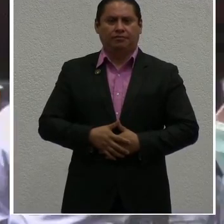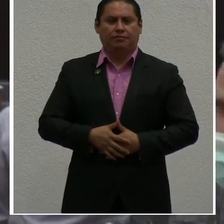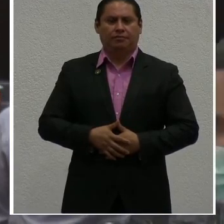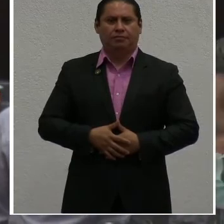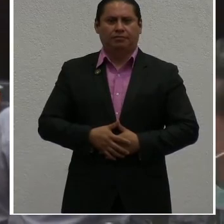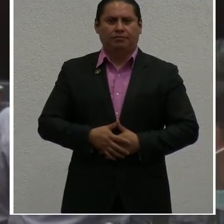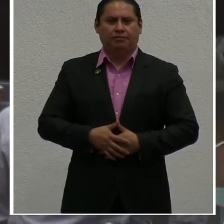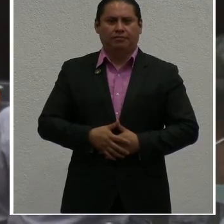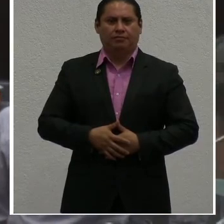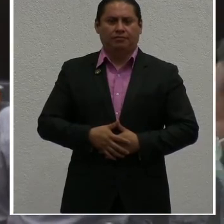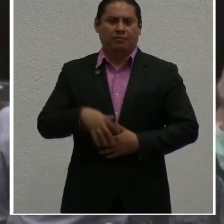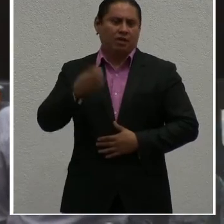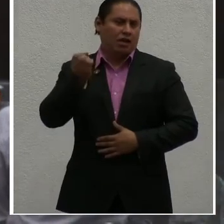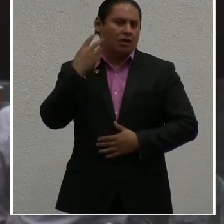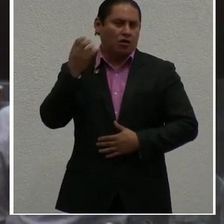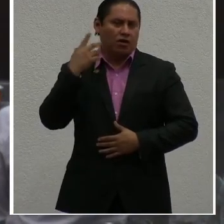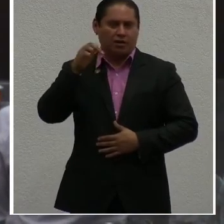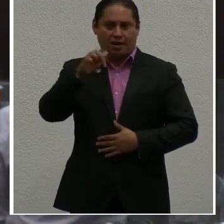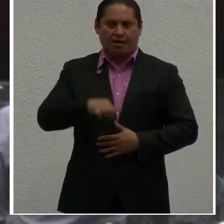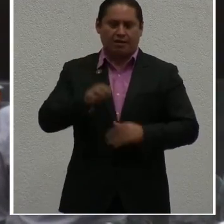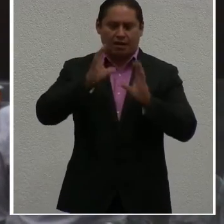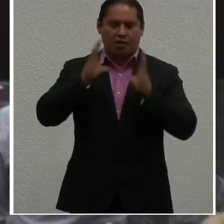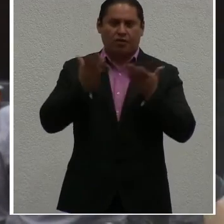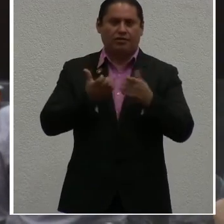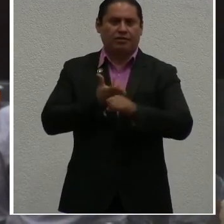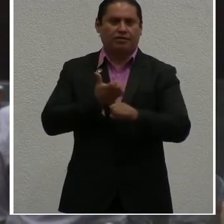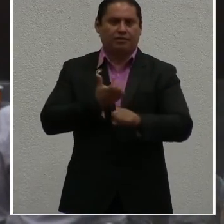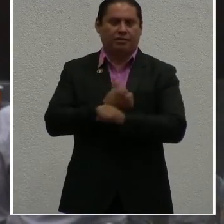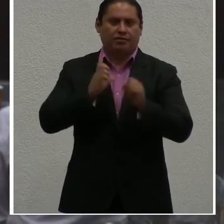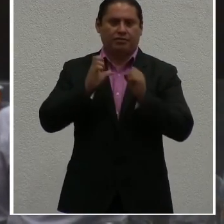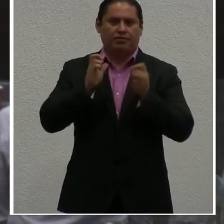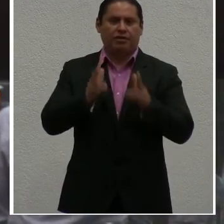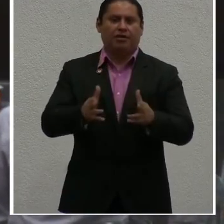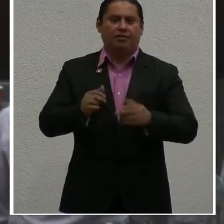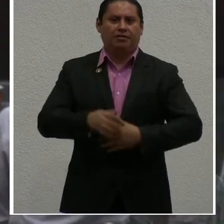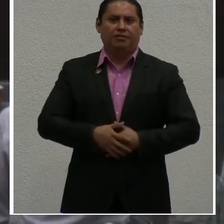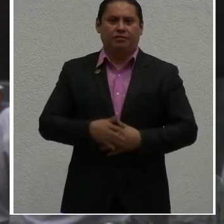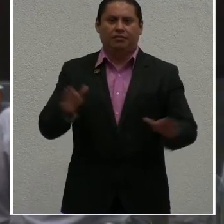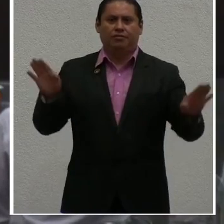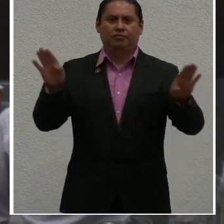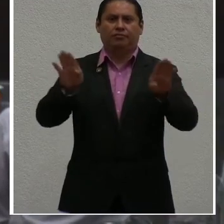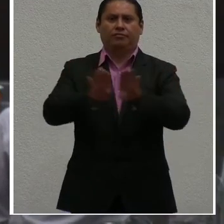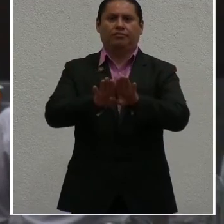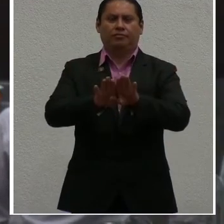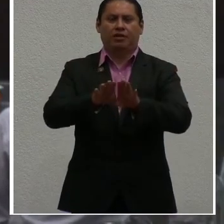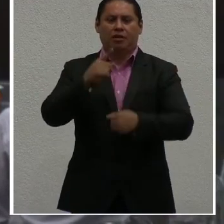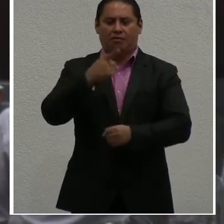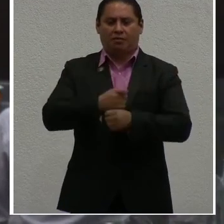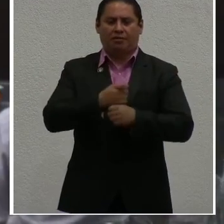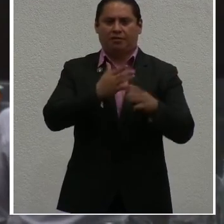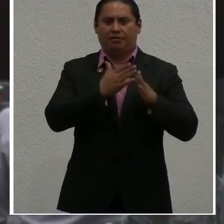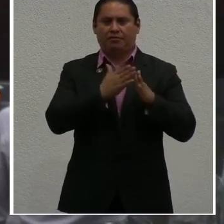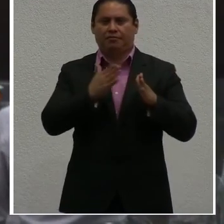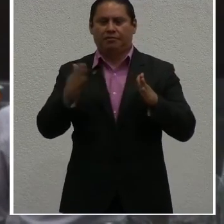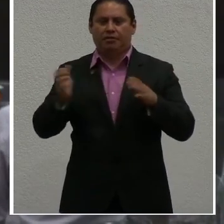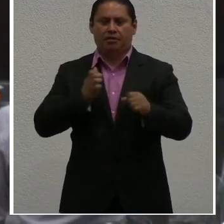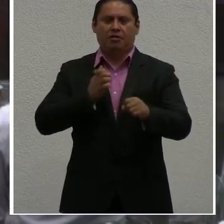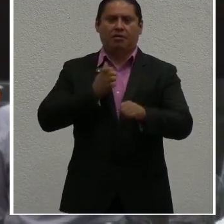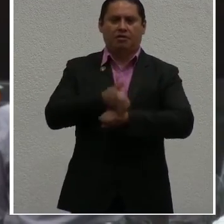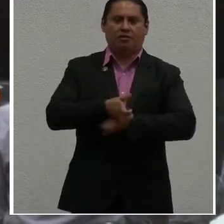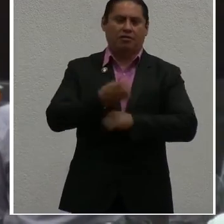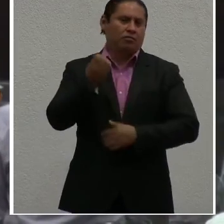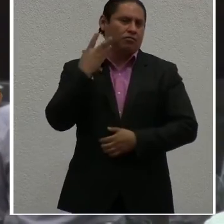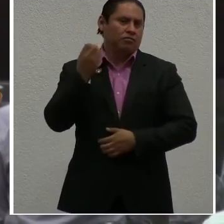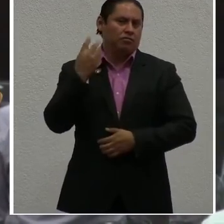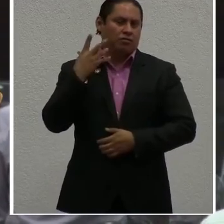la honorable 68ª legislatura del Congreso del Estado de Chiapas clausura su primer periodo extraordinario de